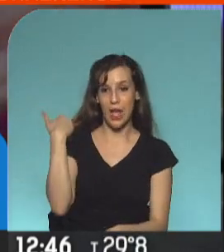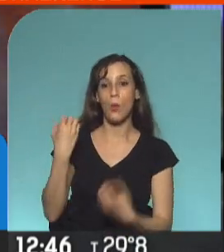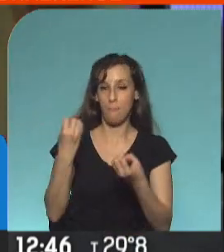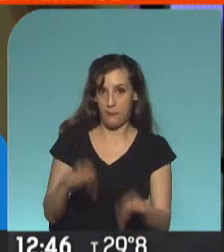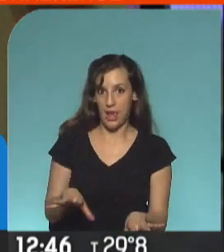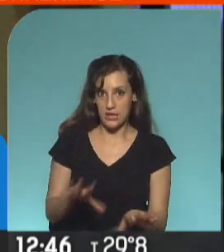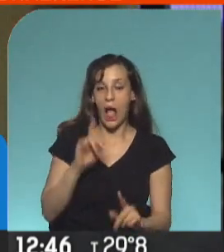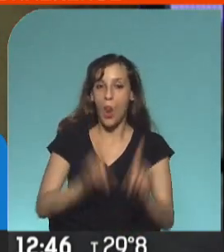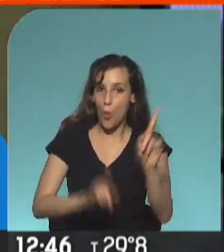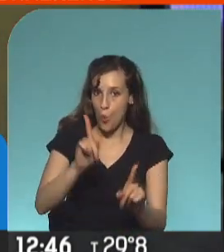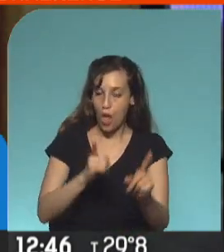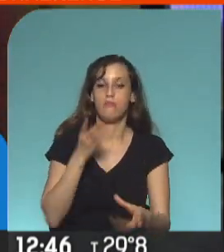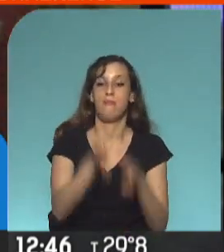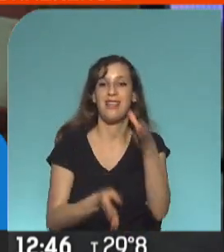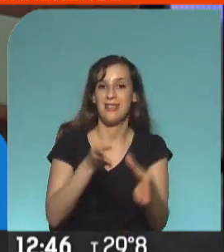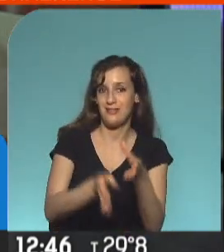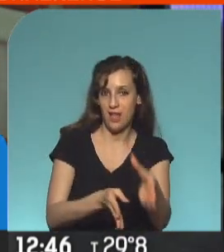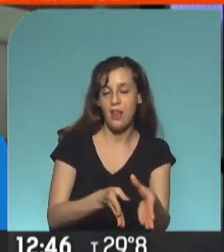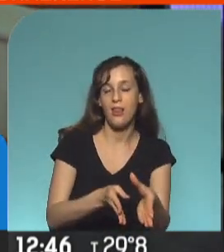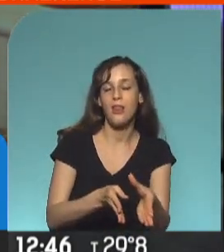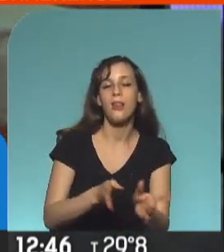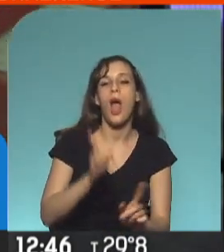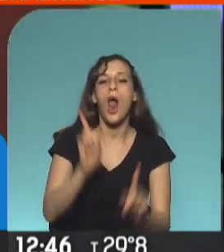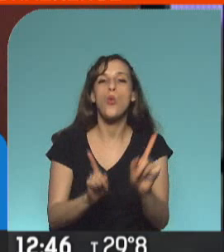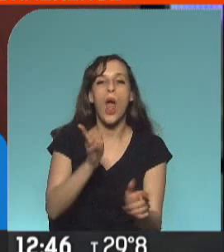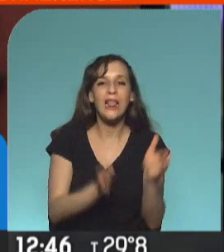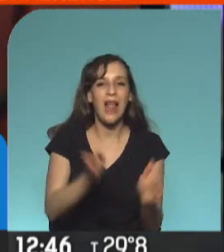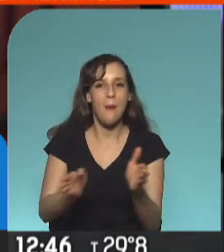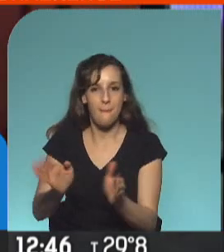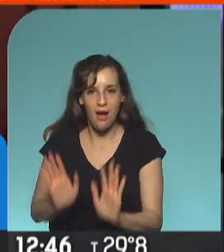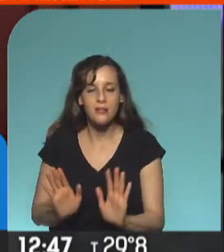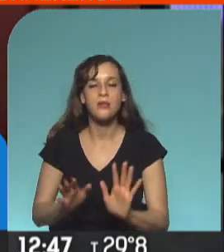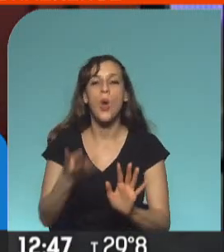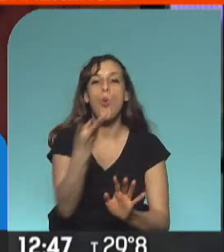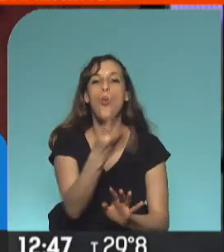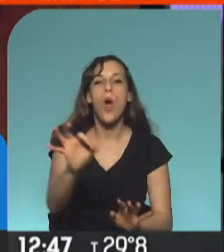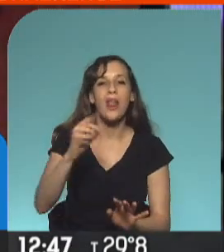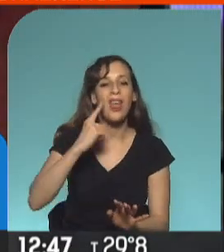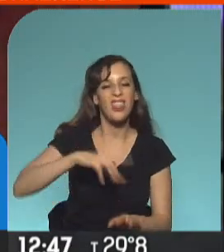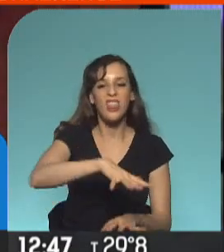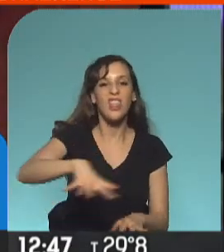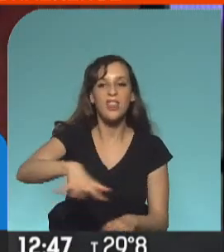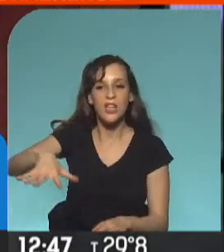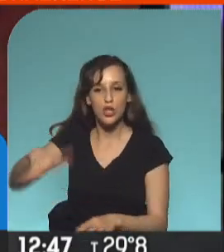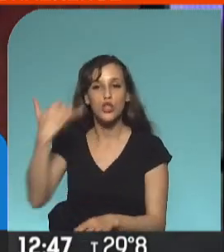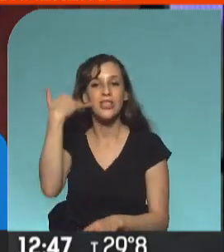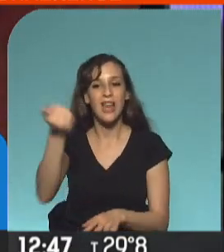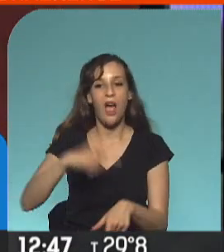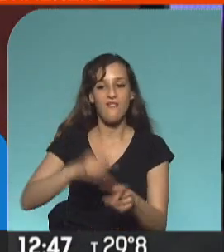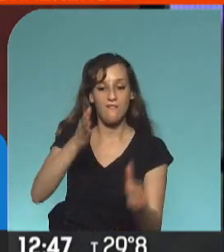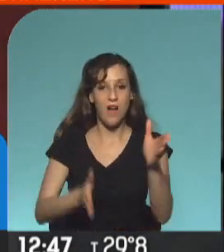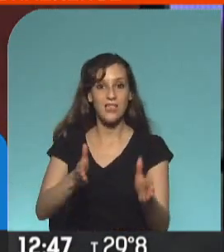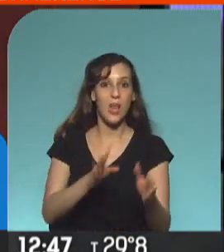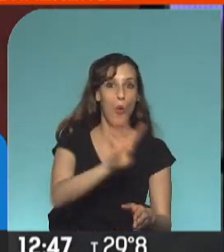Estaba organizada en varias etapas y el año pasado en algunos distritos de la provincia, alrededor de 40 que ya estaban en fase 4 y fase